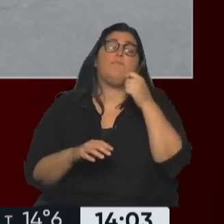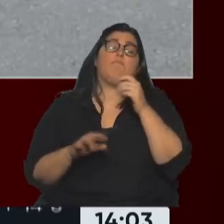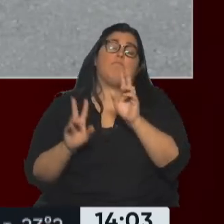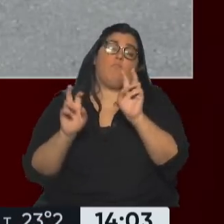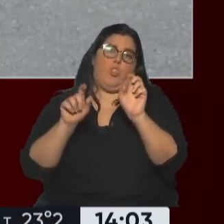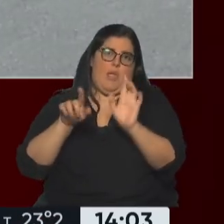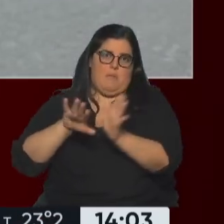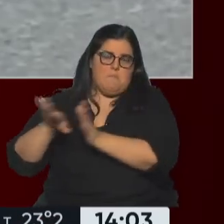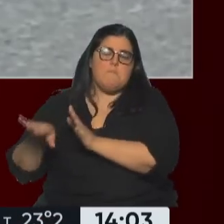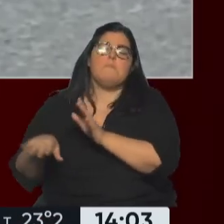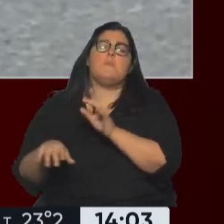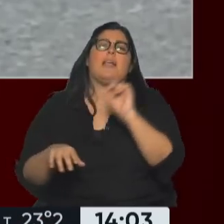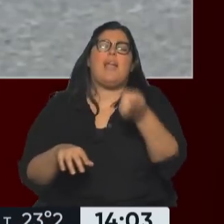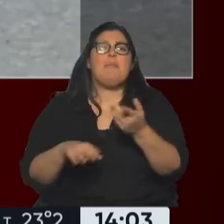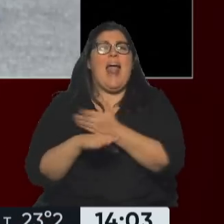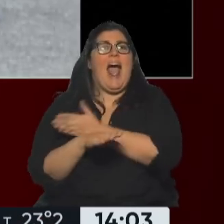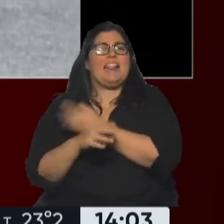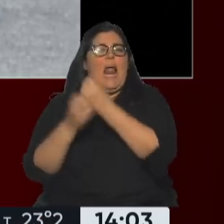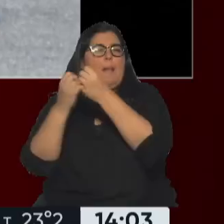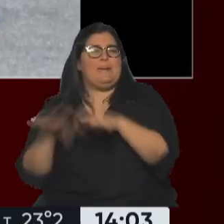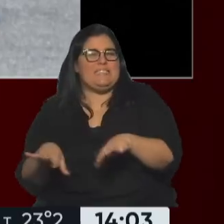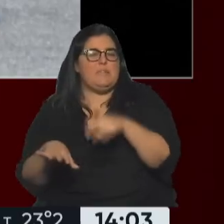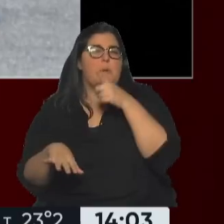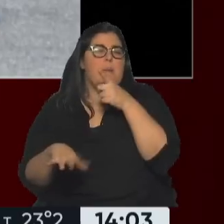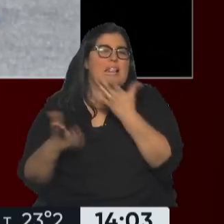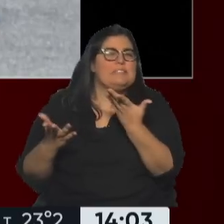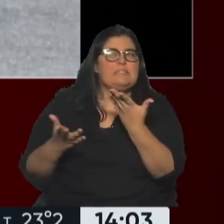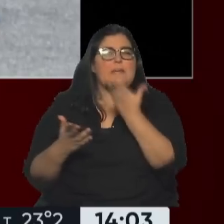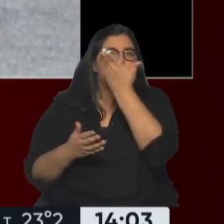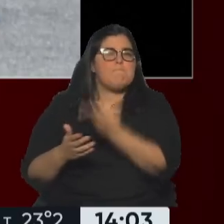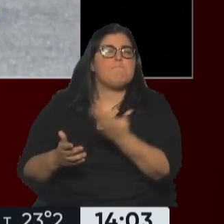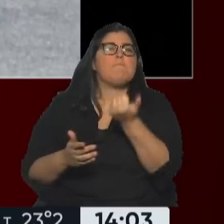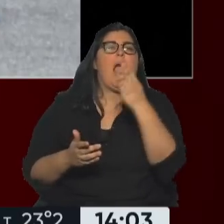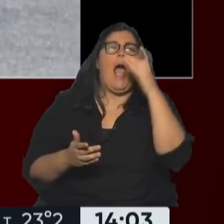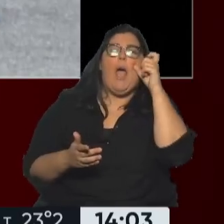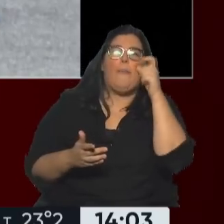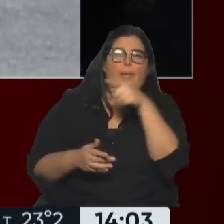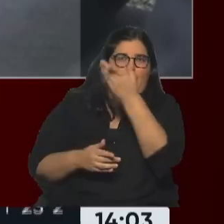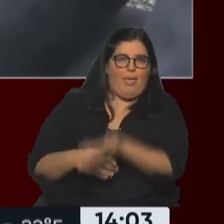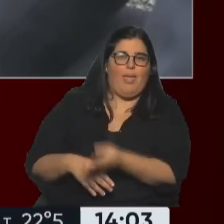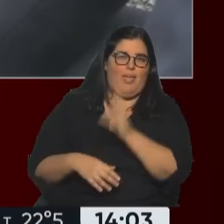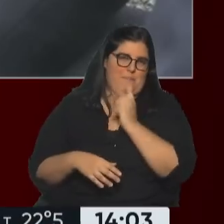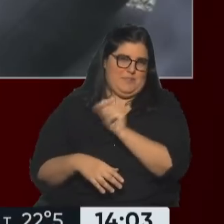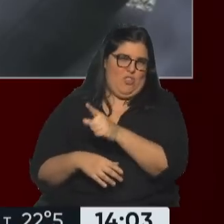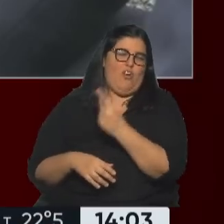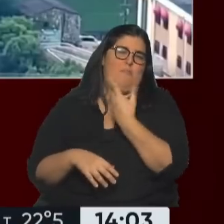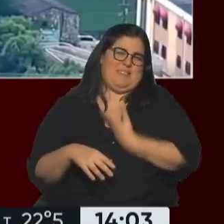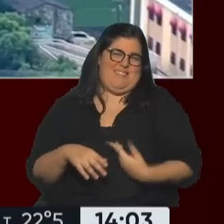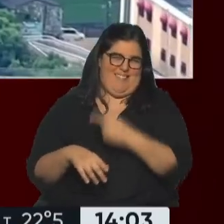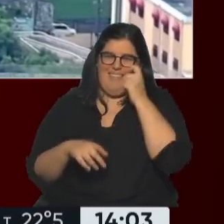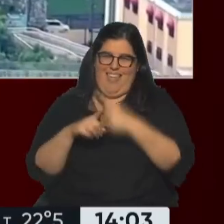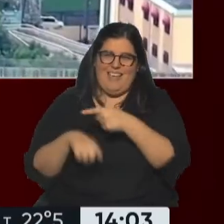bueno, por supuesto, lo que sobrevoló en un comienzo era esta idea de que Abe fue un primer ministro que